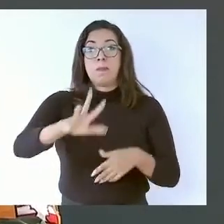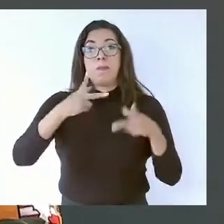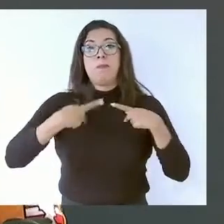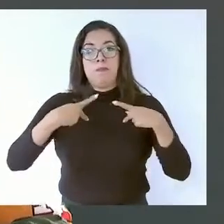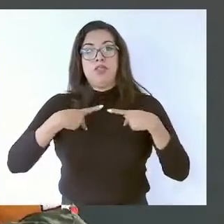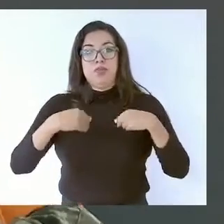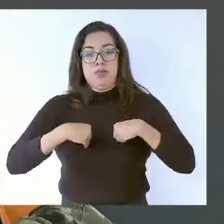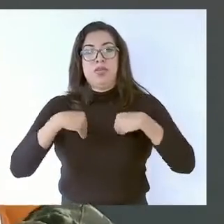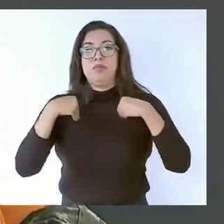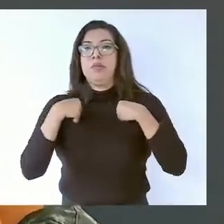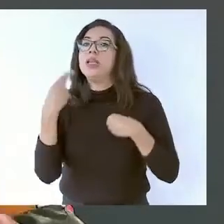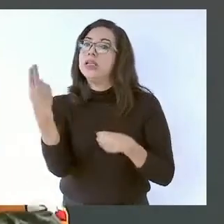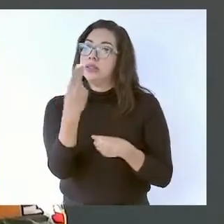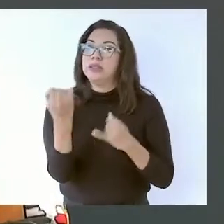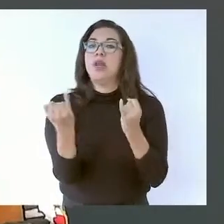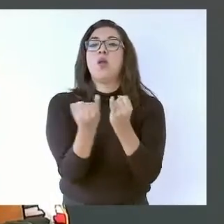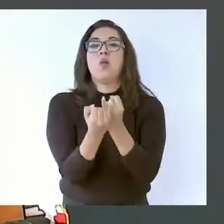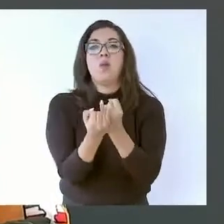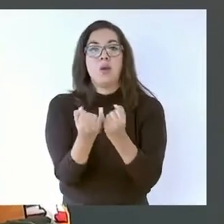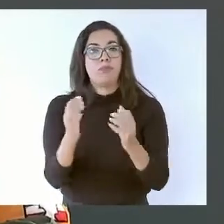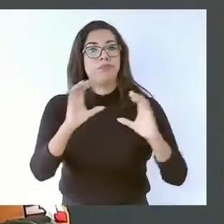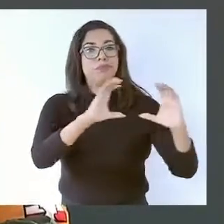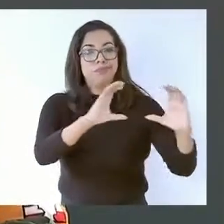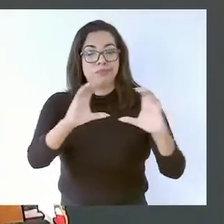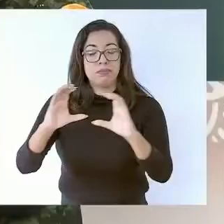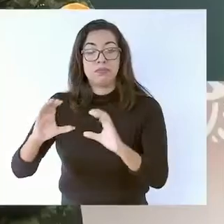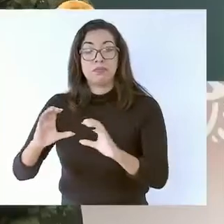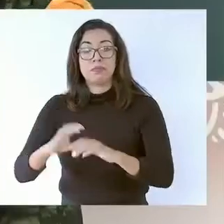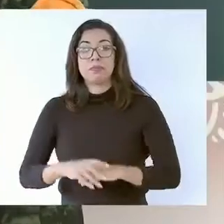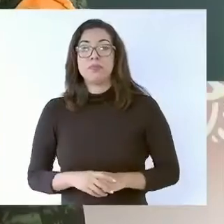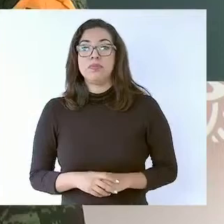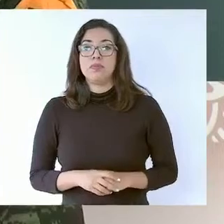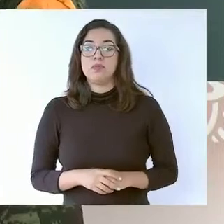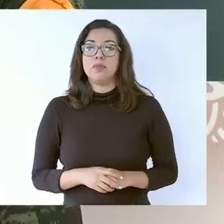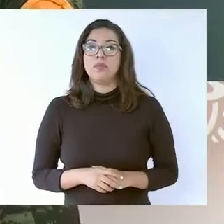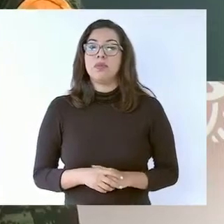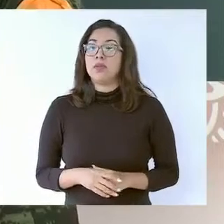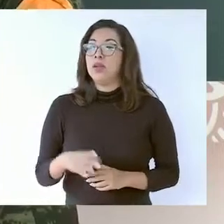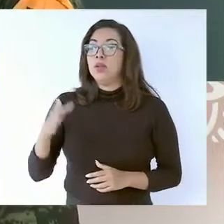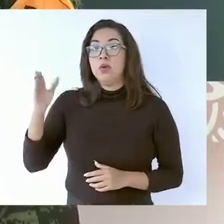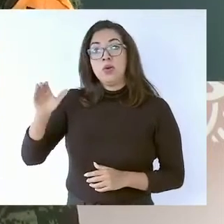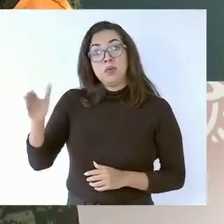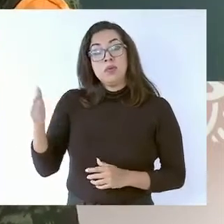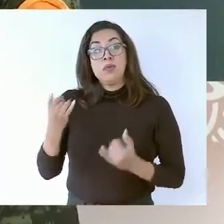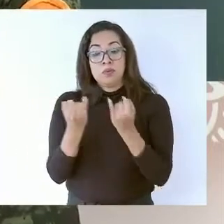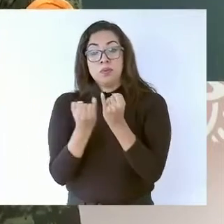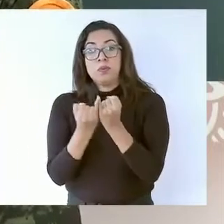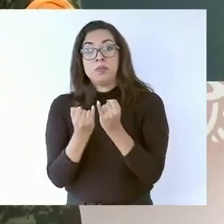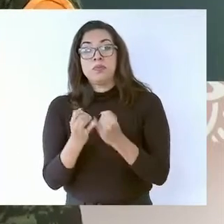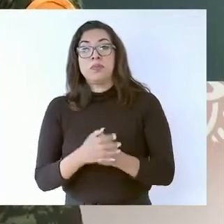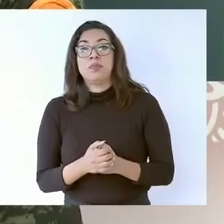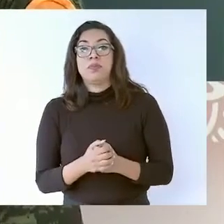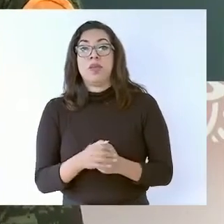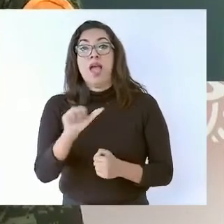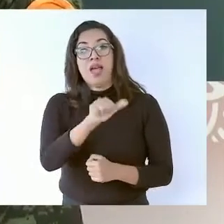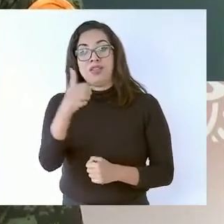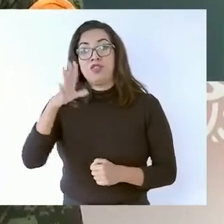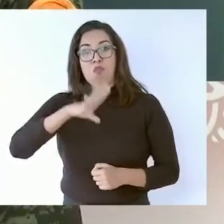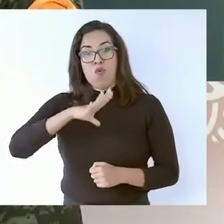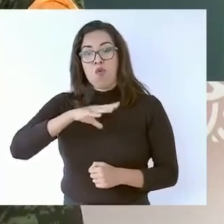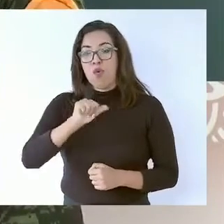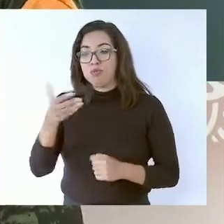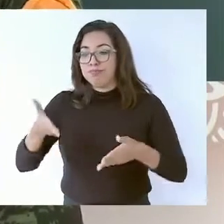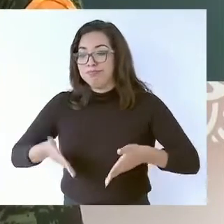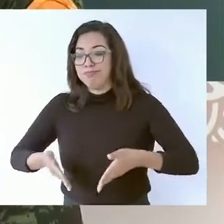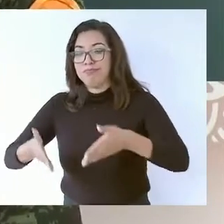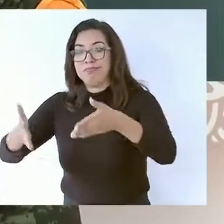de la Ribera Maya. De igual forma, el Cuerpo de Ingenieros del Ejército trabajará en el tramo 6 Tulum-Bacalar